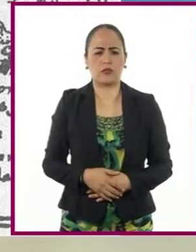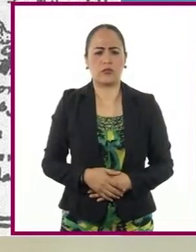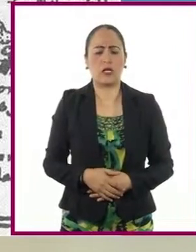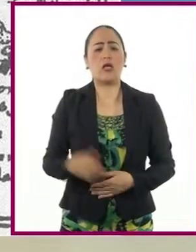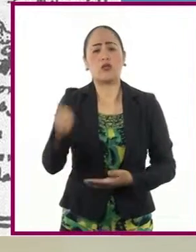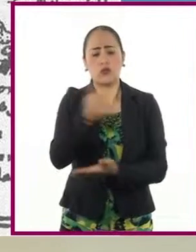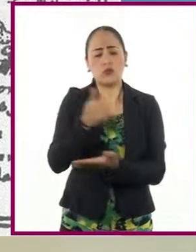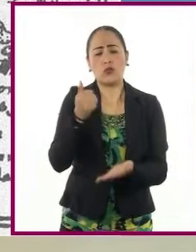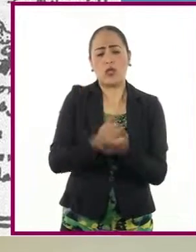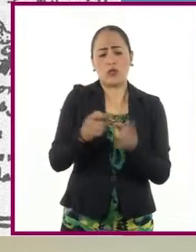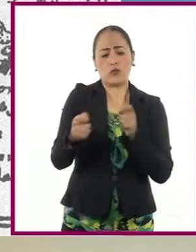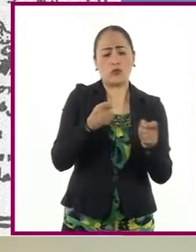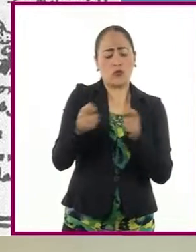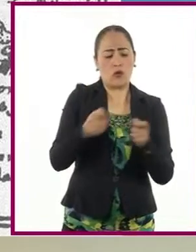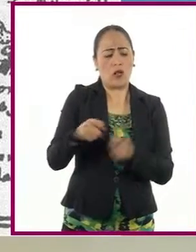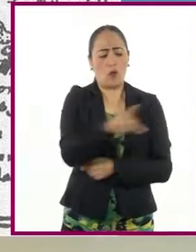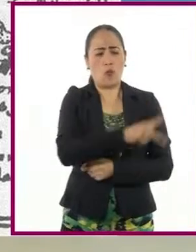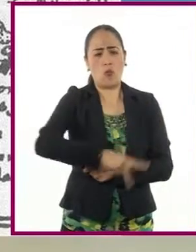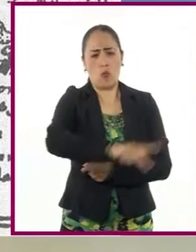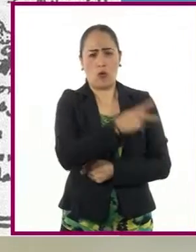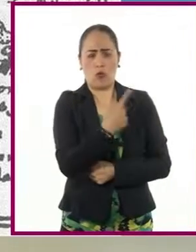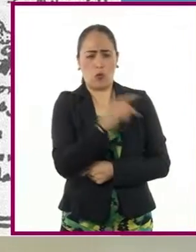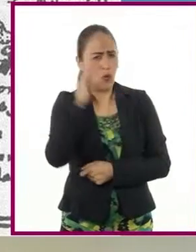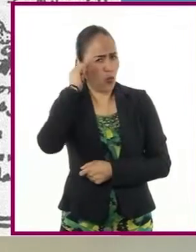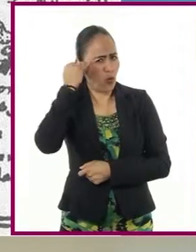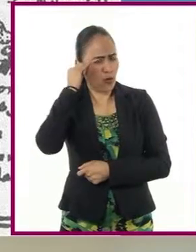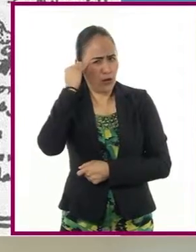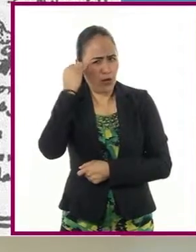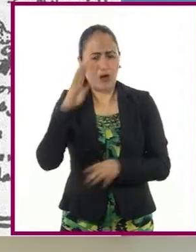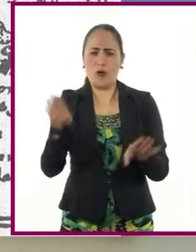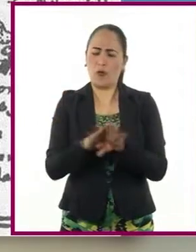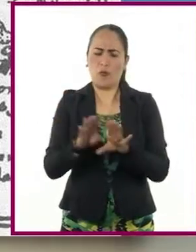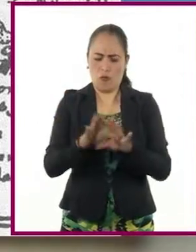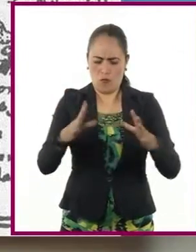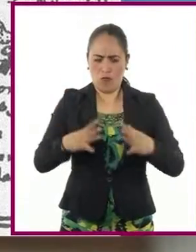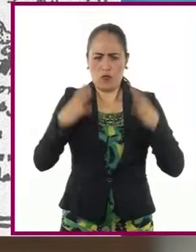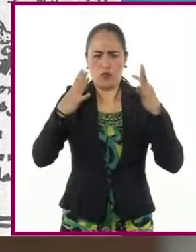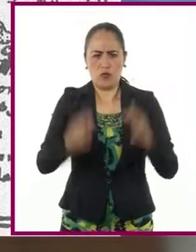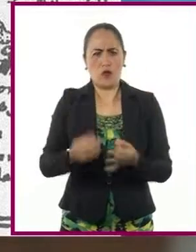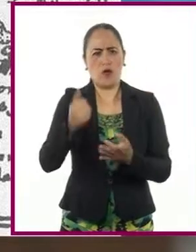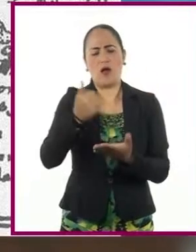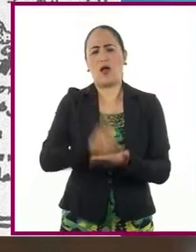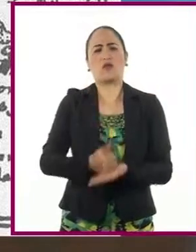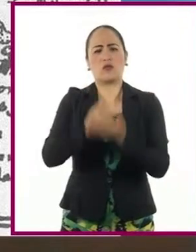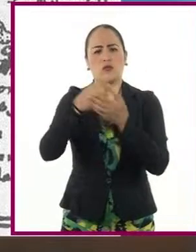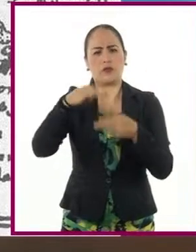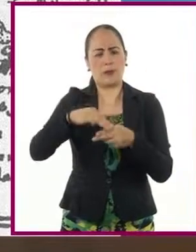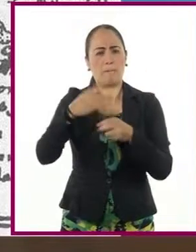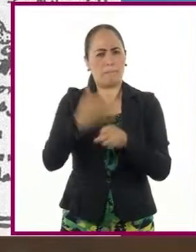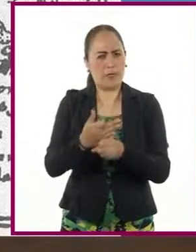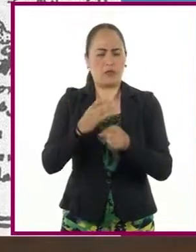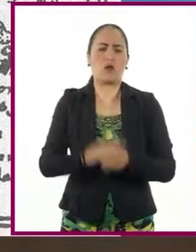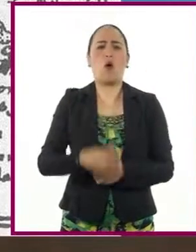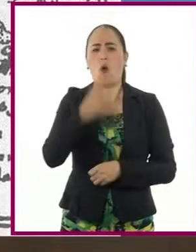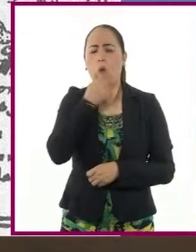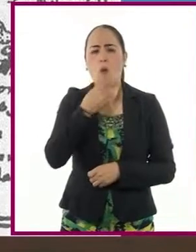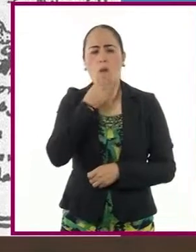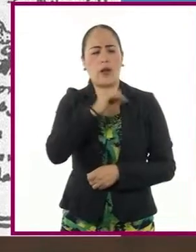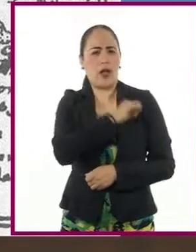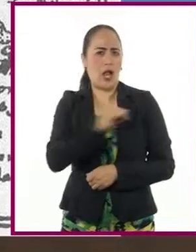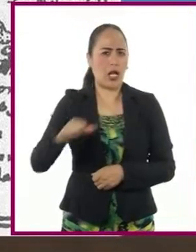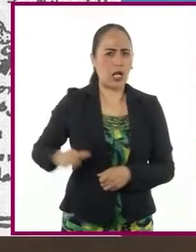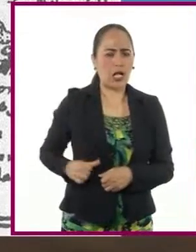españoles y pueblos de indios, se crearon los ayuntamientos o cabildos, constituidos por alcaldes con